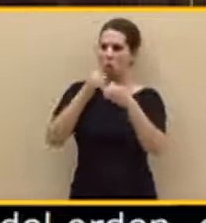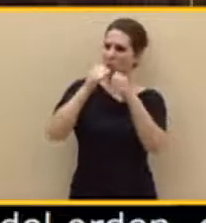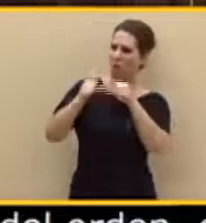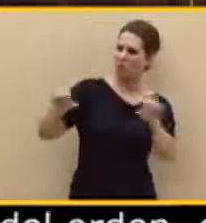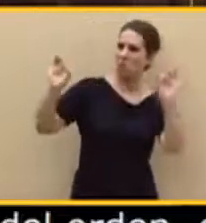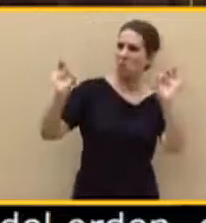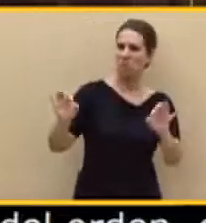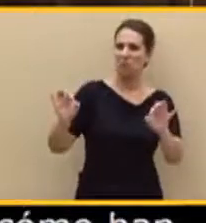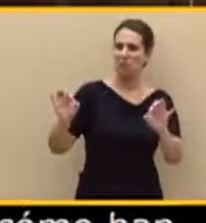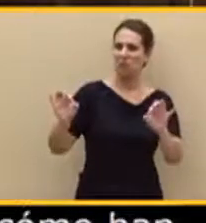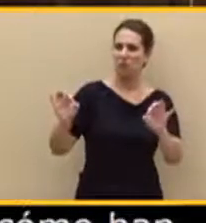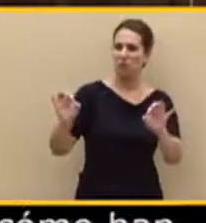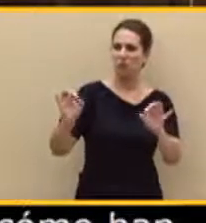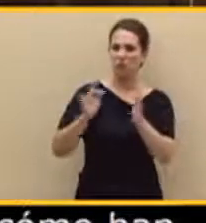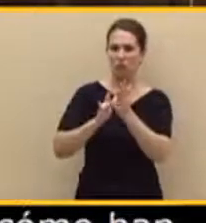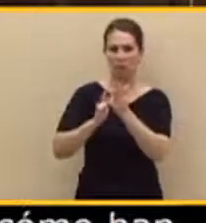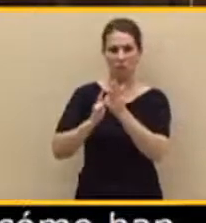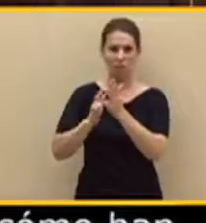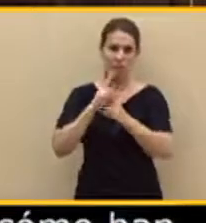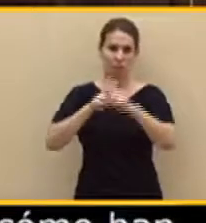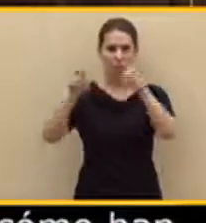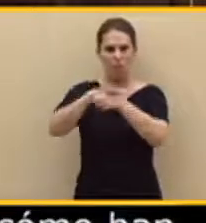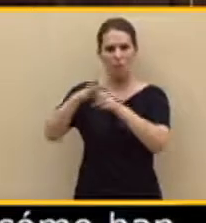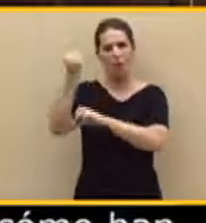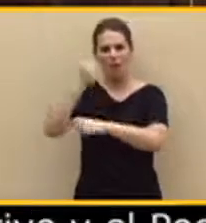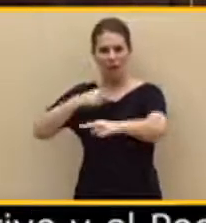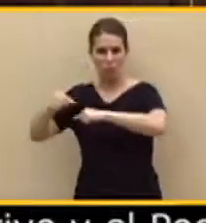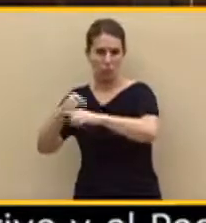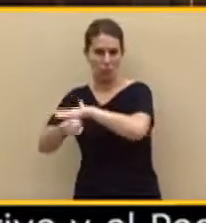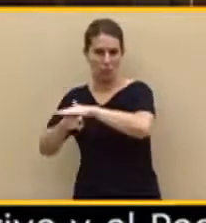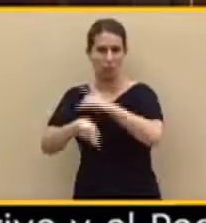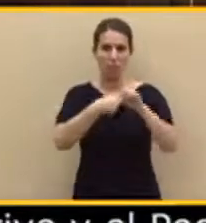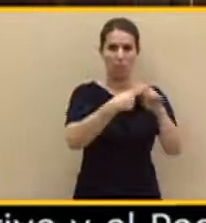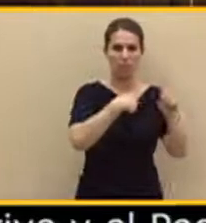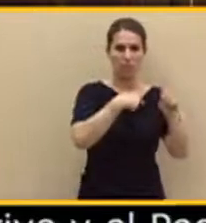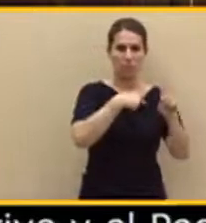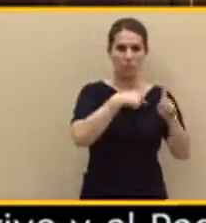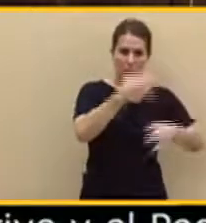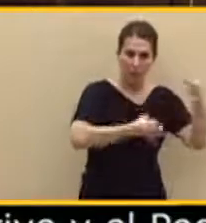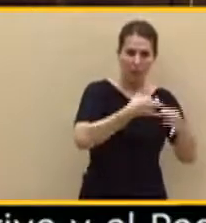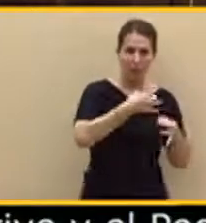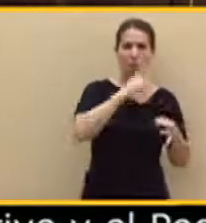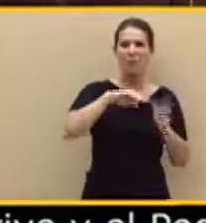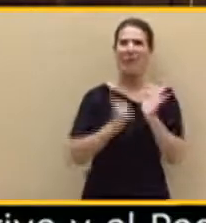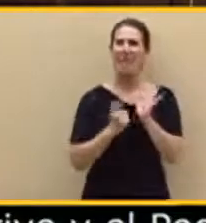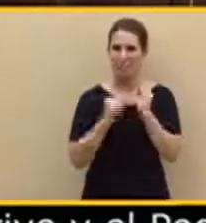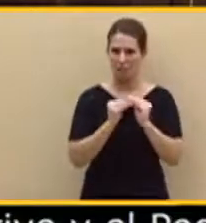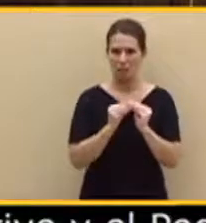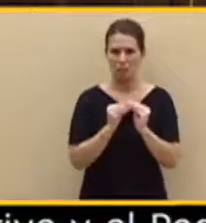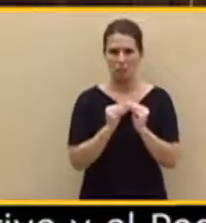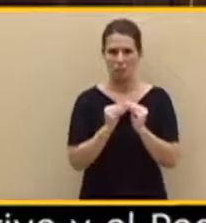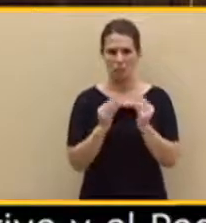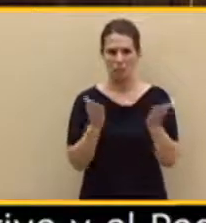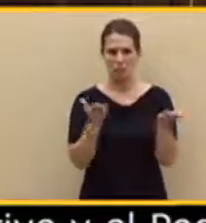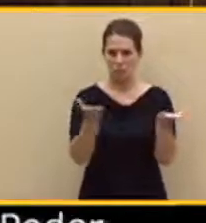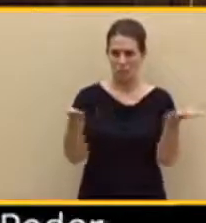entre el Poder Ejecutivo y el Poder Judicial y también han hecho lo propio con el Poder Legislativo, señorías. Y con este ya no les quedan, se lo voy avisando,